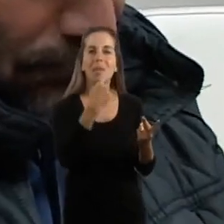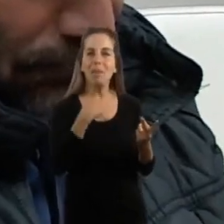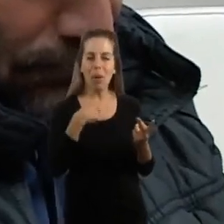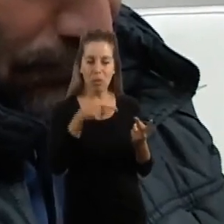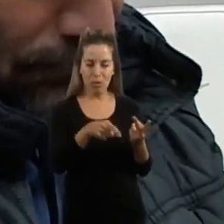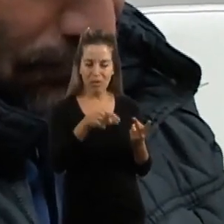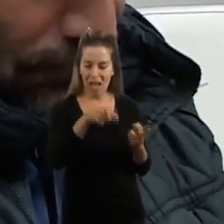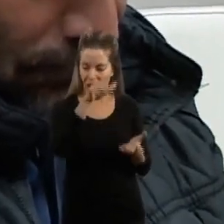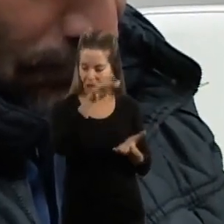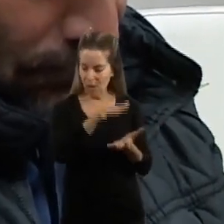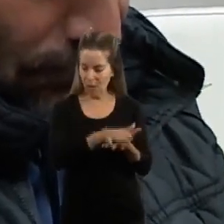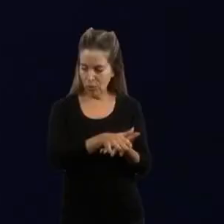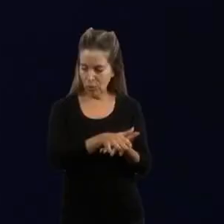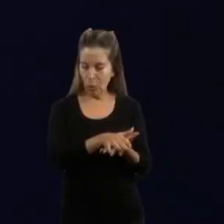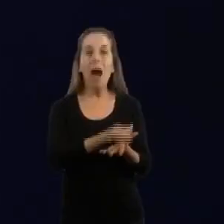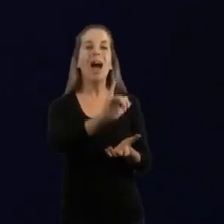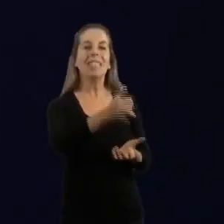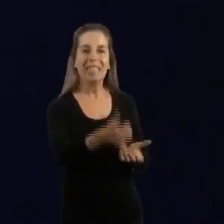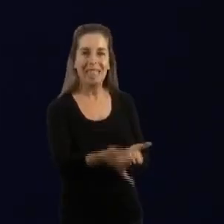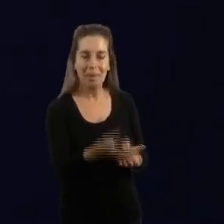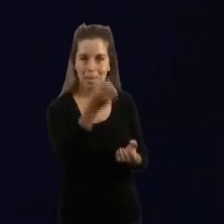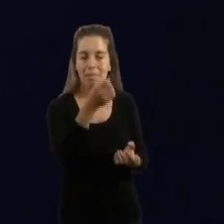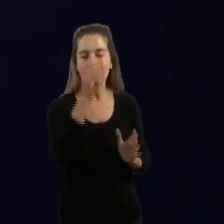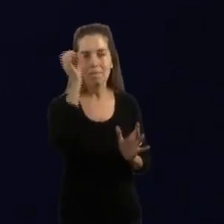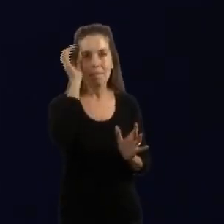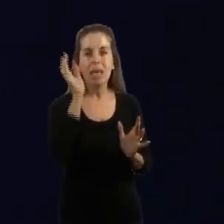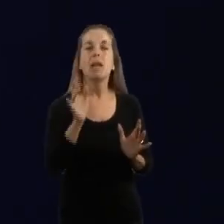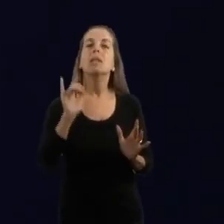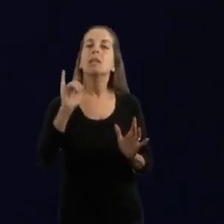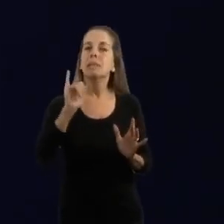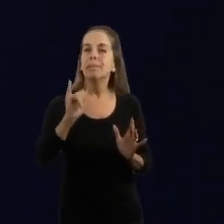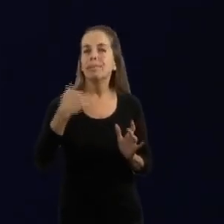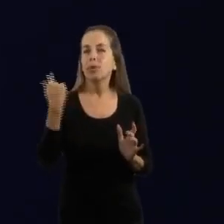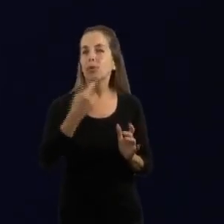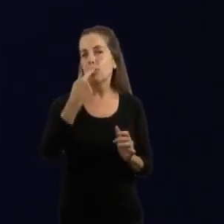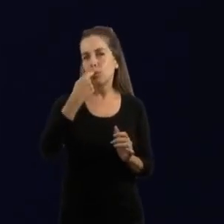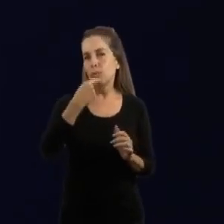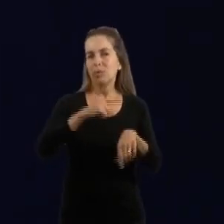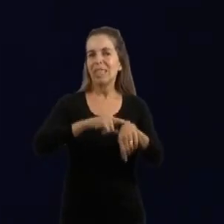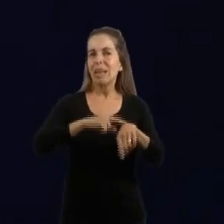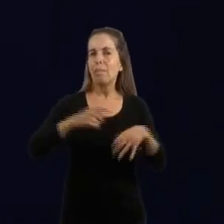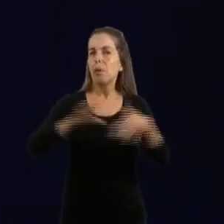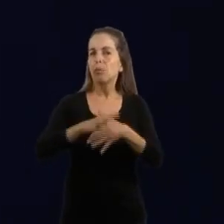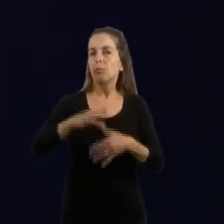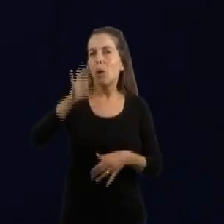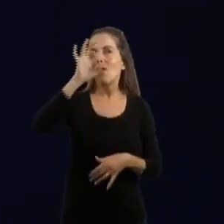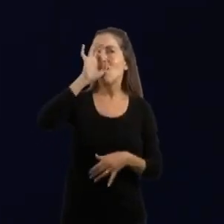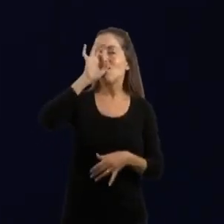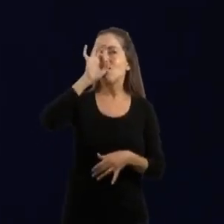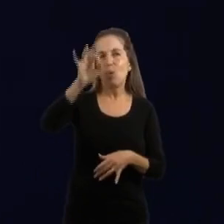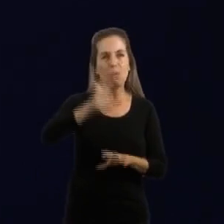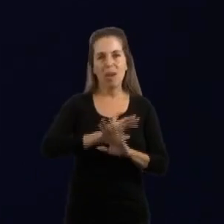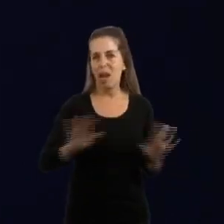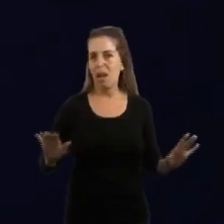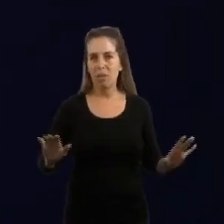era sobre la Sí, nueva perdón. condición. No, suponiendo que en realidad nosotros nunca dijimos fin de año. De hecho, alguna vez habían